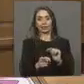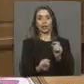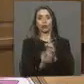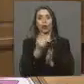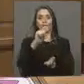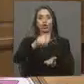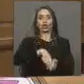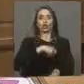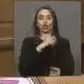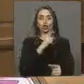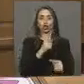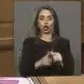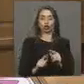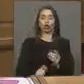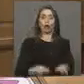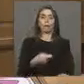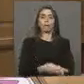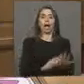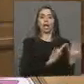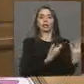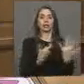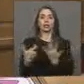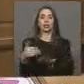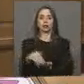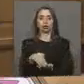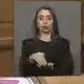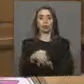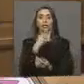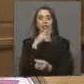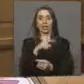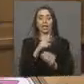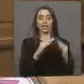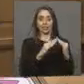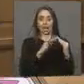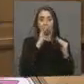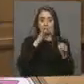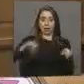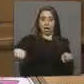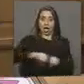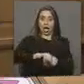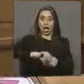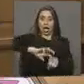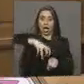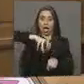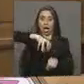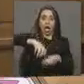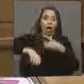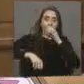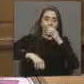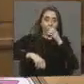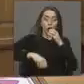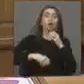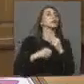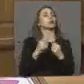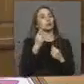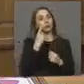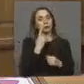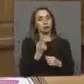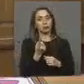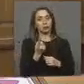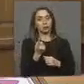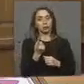socios tener que pagar 700.000 pesos si quieren una conexión de agua potable. Por lo tanto, lo que nos parece que realmente